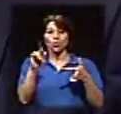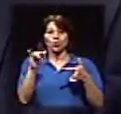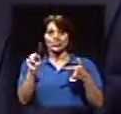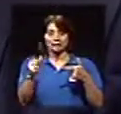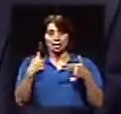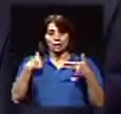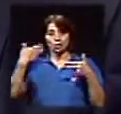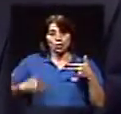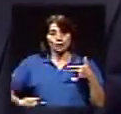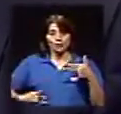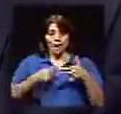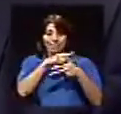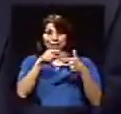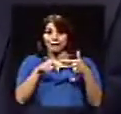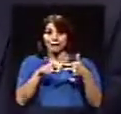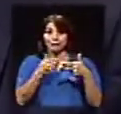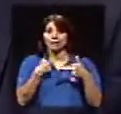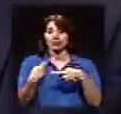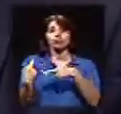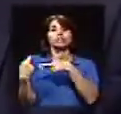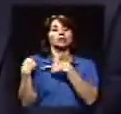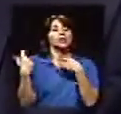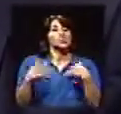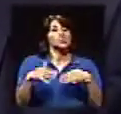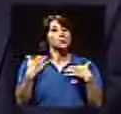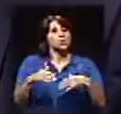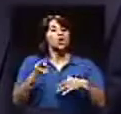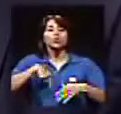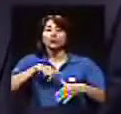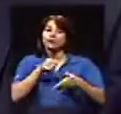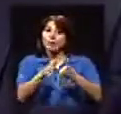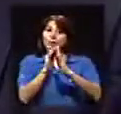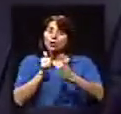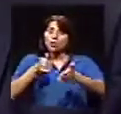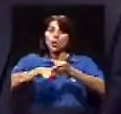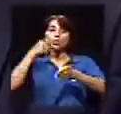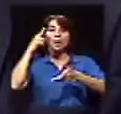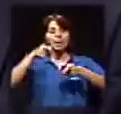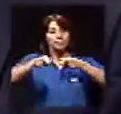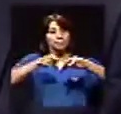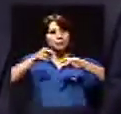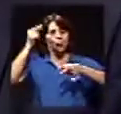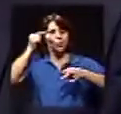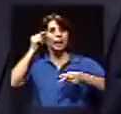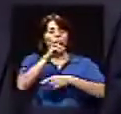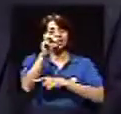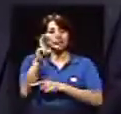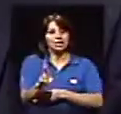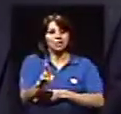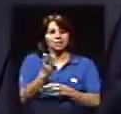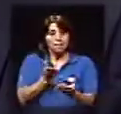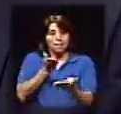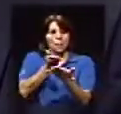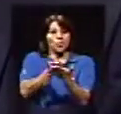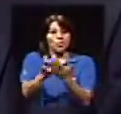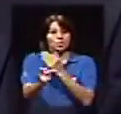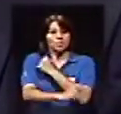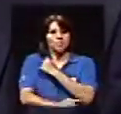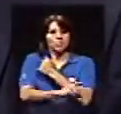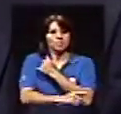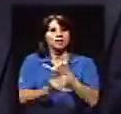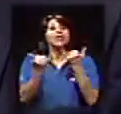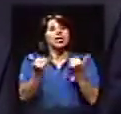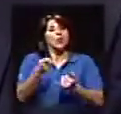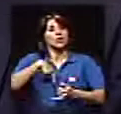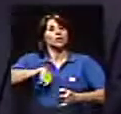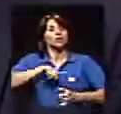voto para gobernar Costa Rica, hemos tenido una propuesta país y ahora vamos a estar en un órgano que nos va a permitir poder hacer realidad mucho de lo